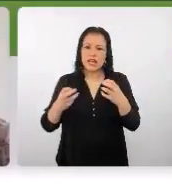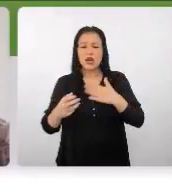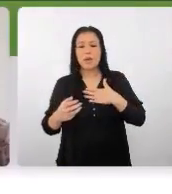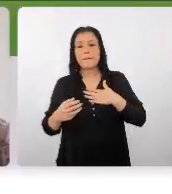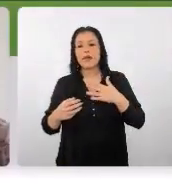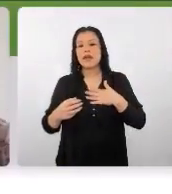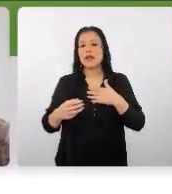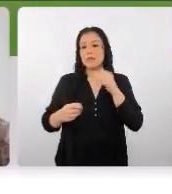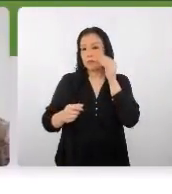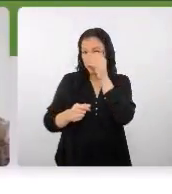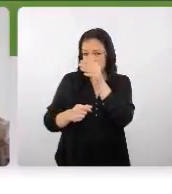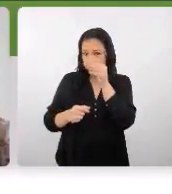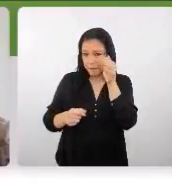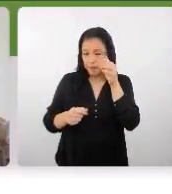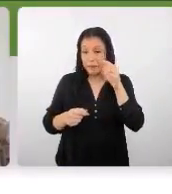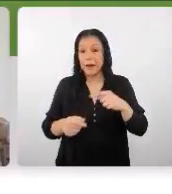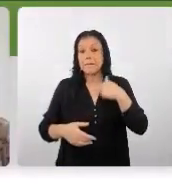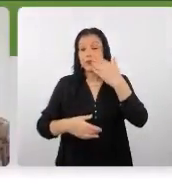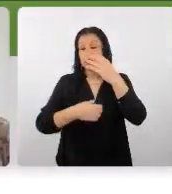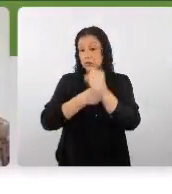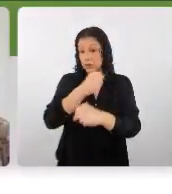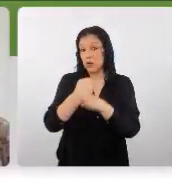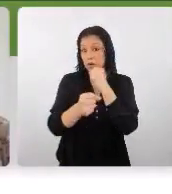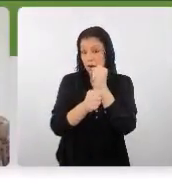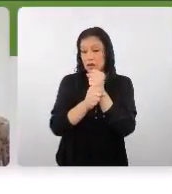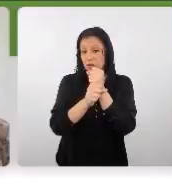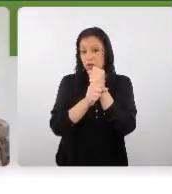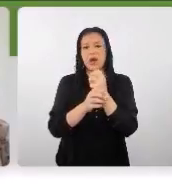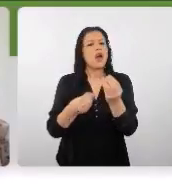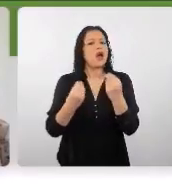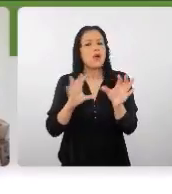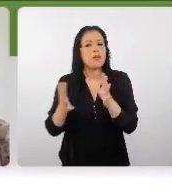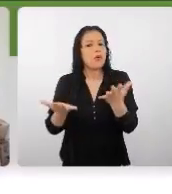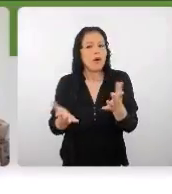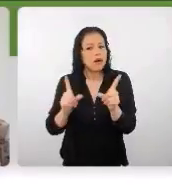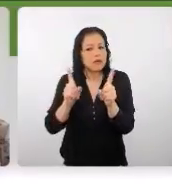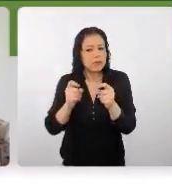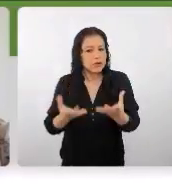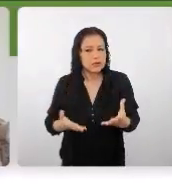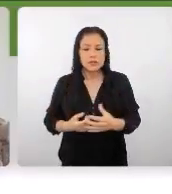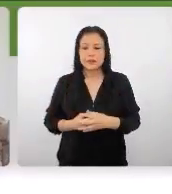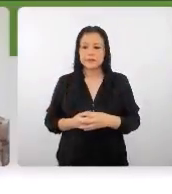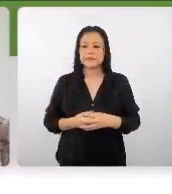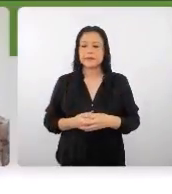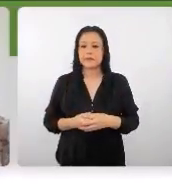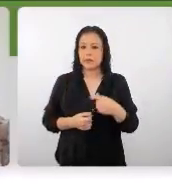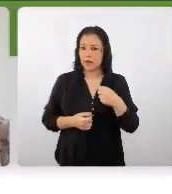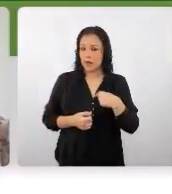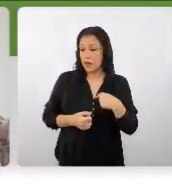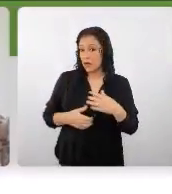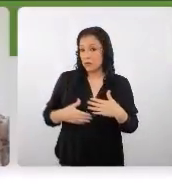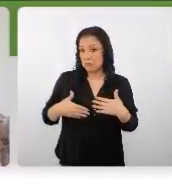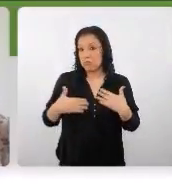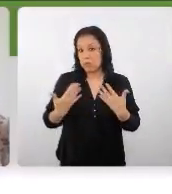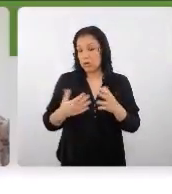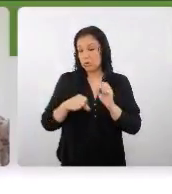visita door to door el otro año, ¿y cómo lo hago? Pues yo les puedo